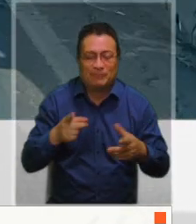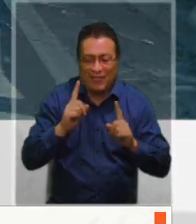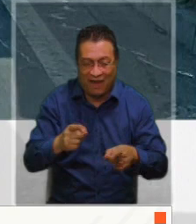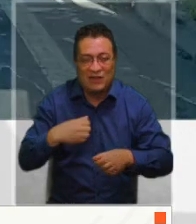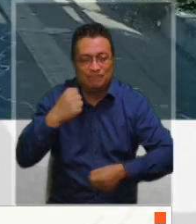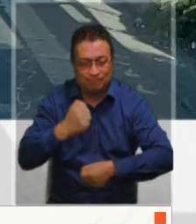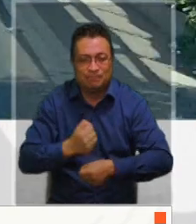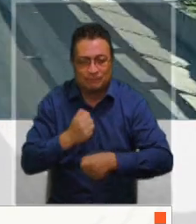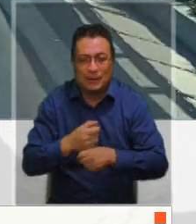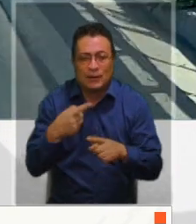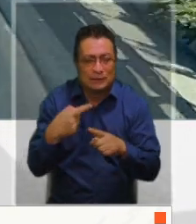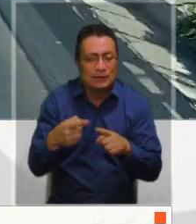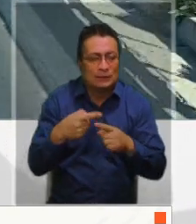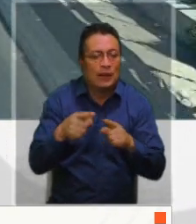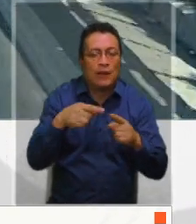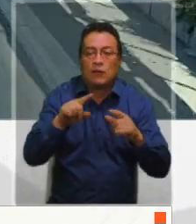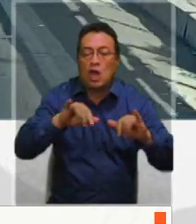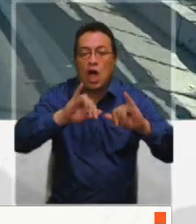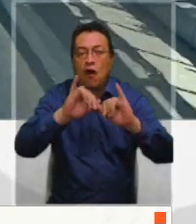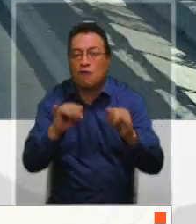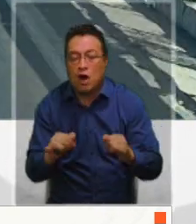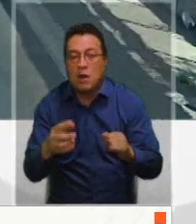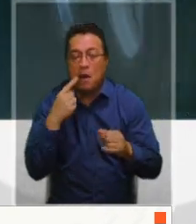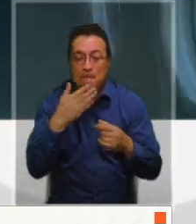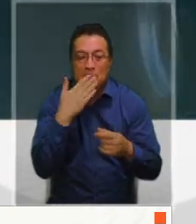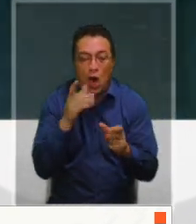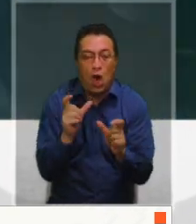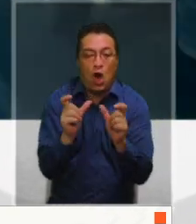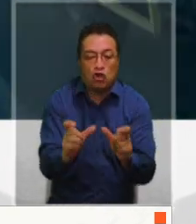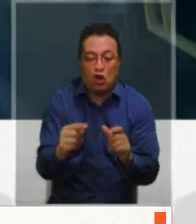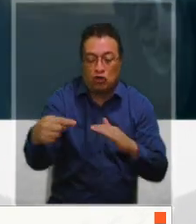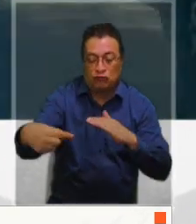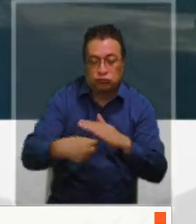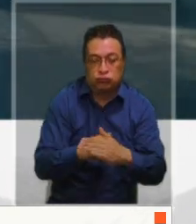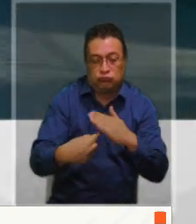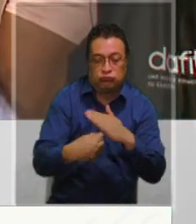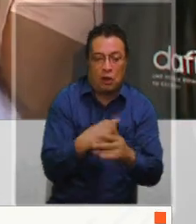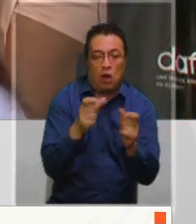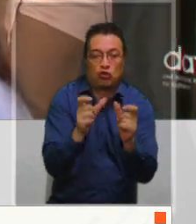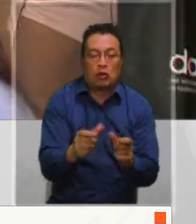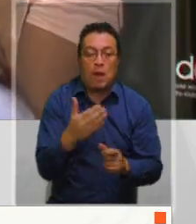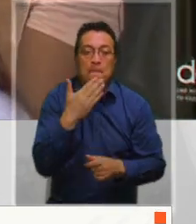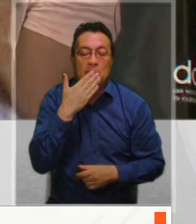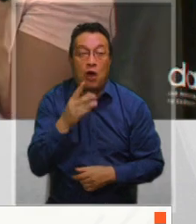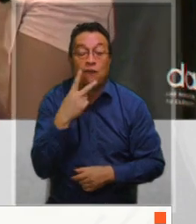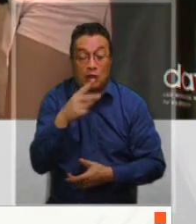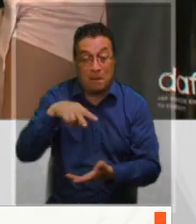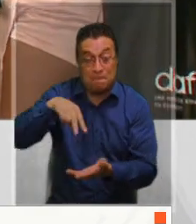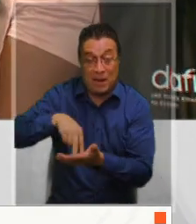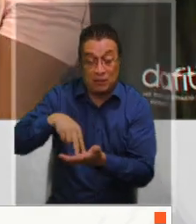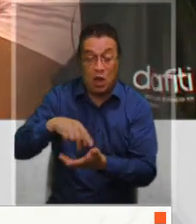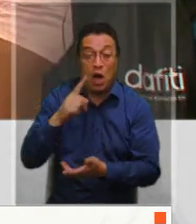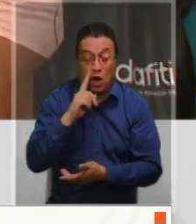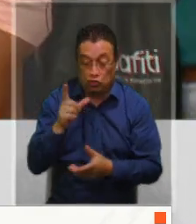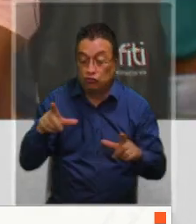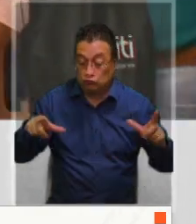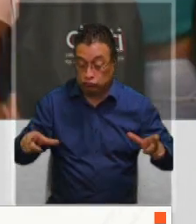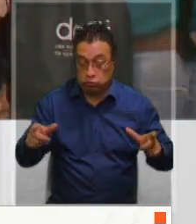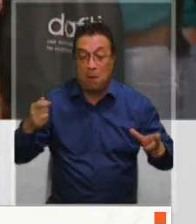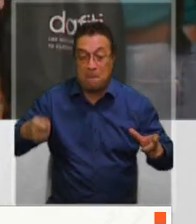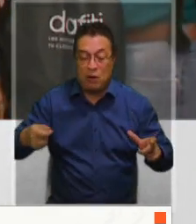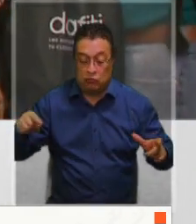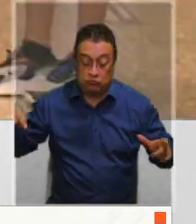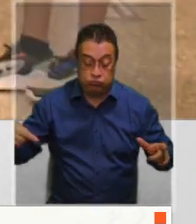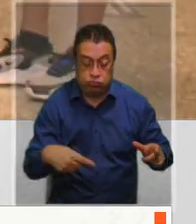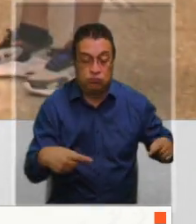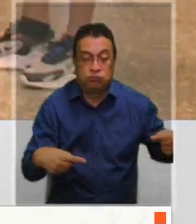Estamos trabajando en distintas dimensiones. Por un lado, un mejor control de acceso. Veíamos hoy día, por ejemplo, que en ese paradero tenemos una zona paga que nos permite que las personas